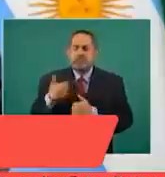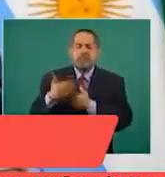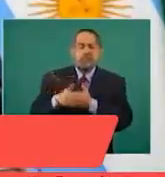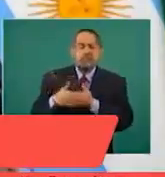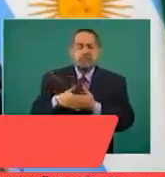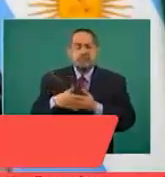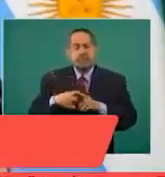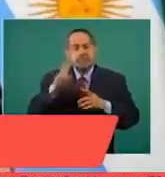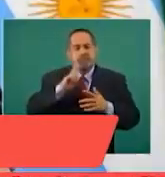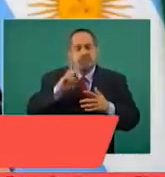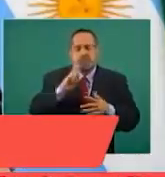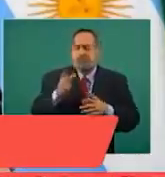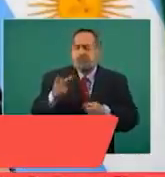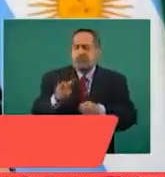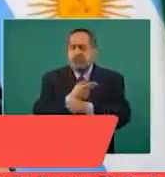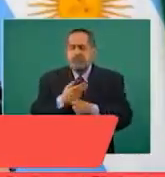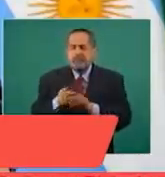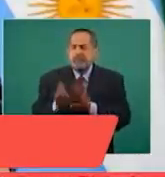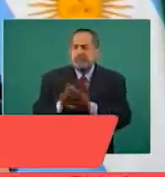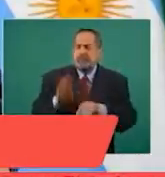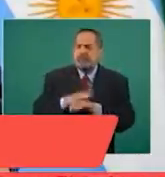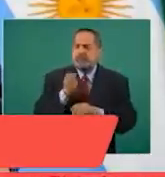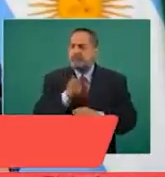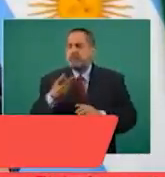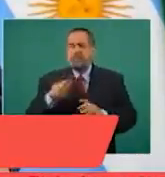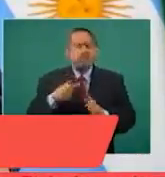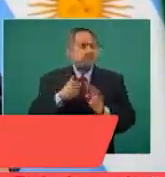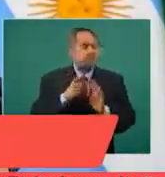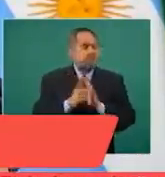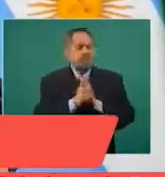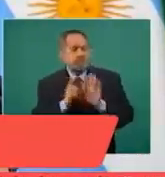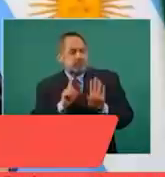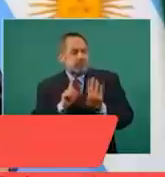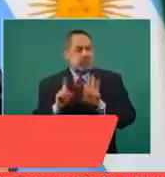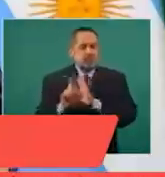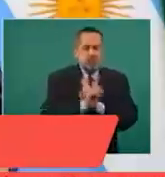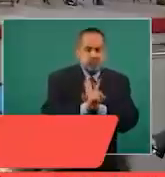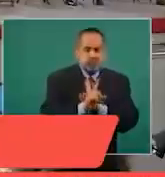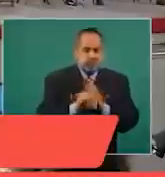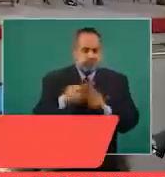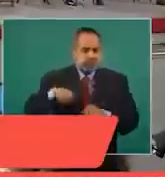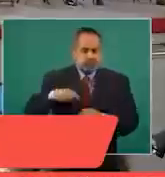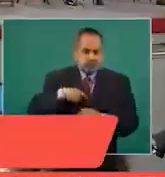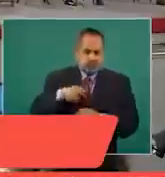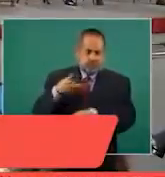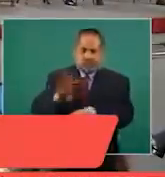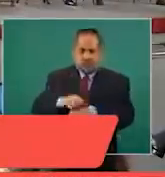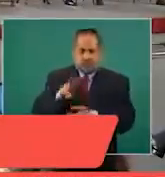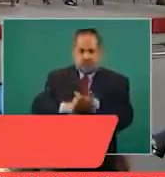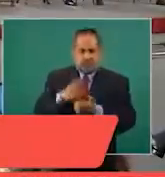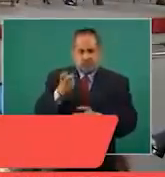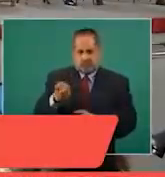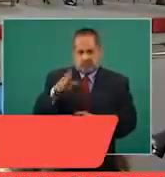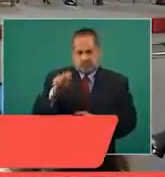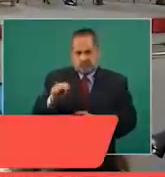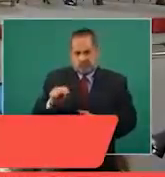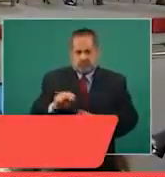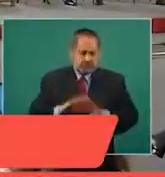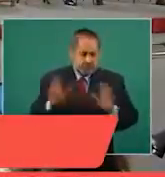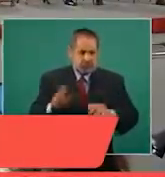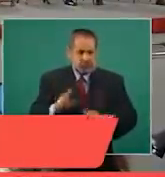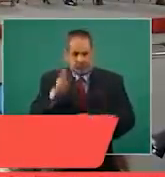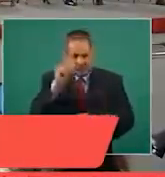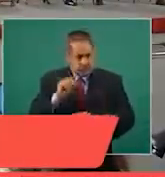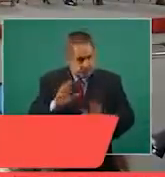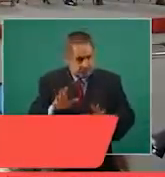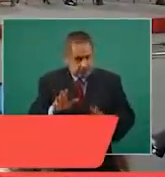económico, social con el que venía, pero además en la aplicación de ese modelo fue realmente muy malo.